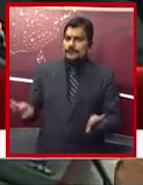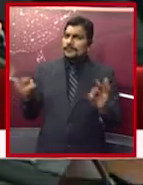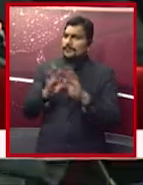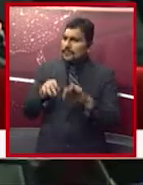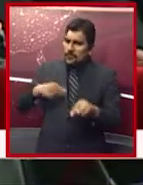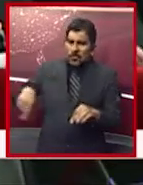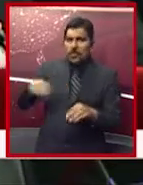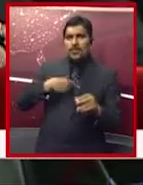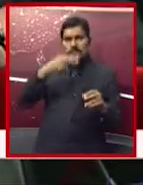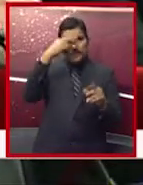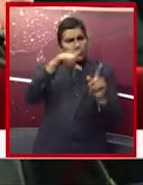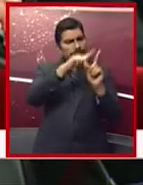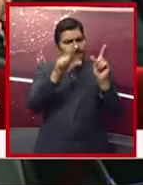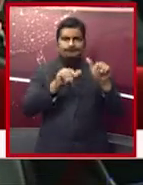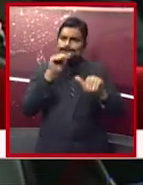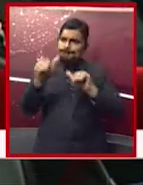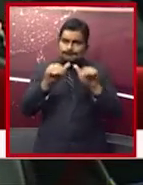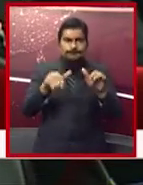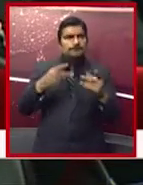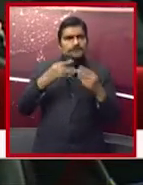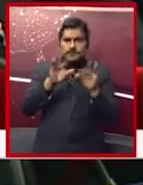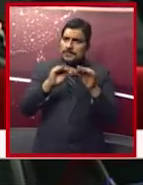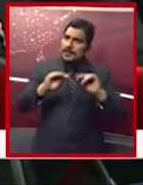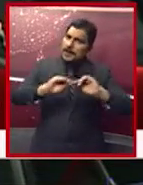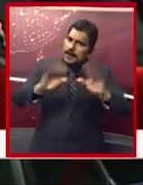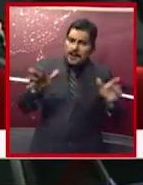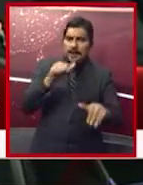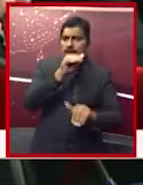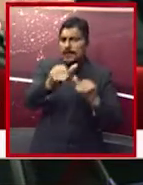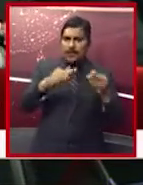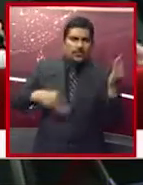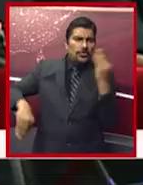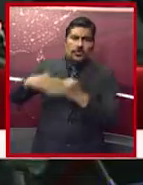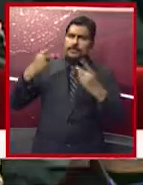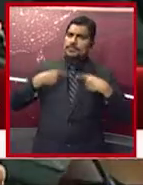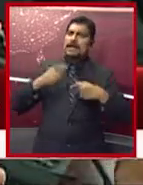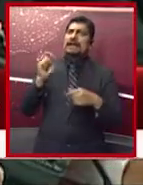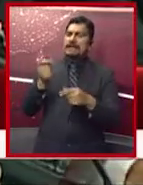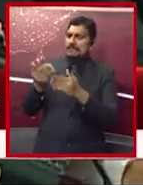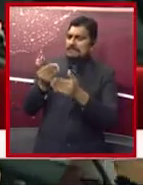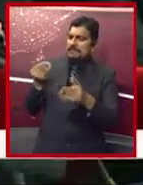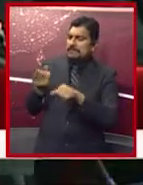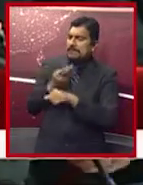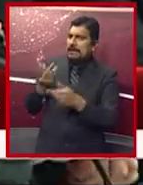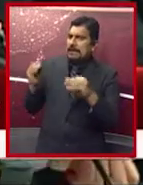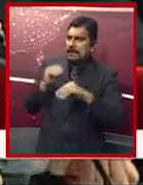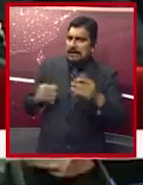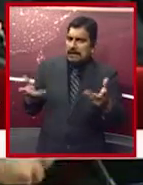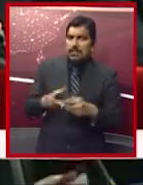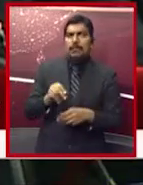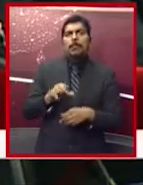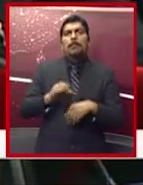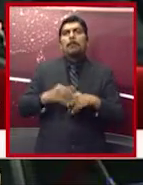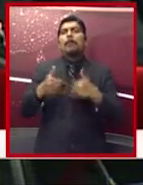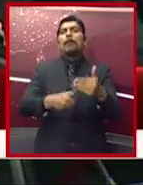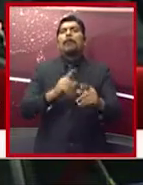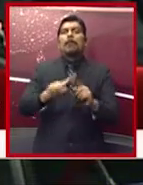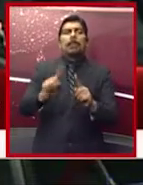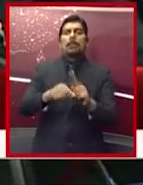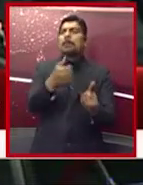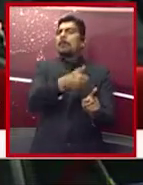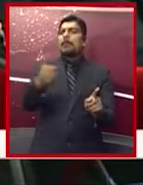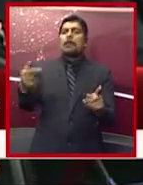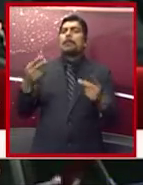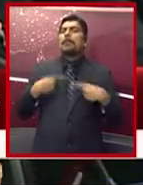informemos de manera clara, que informemos a la ciudadanía qué es lo que se está haciendo. No permitamos que agendas